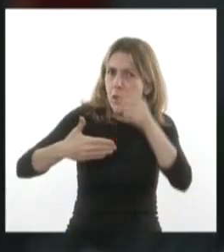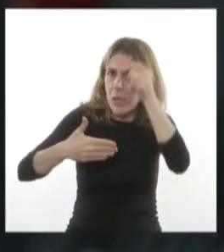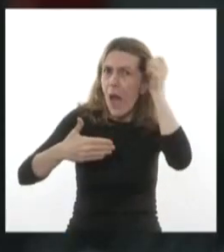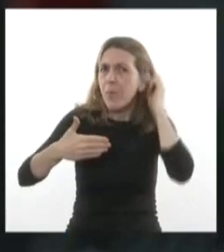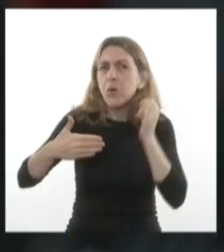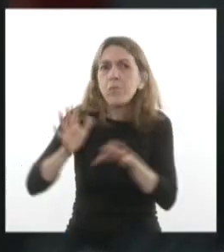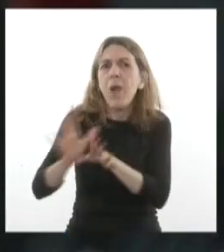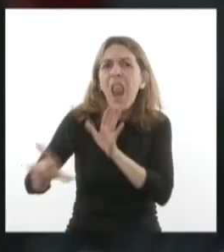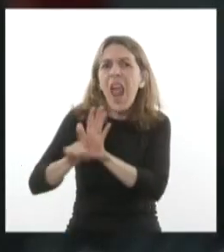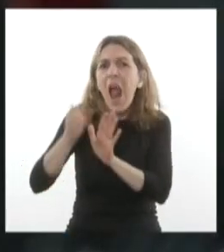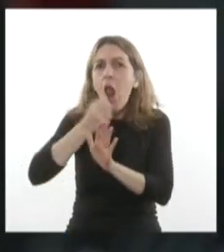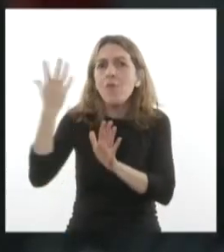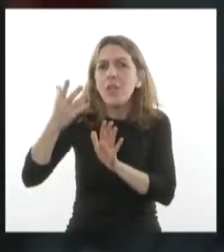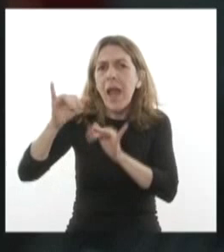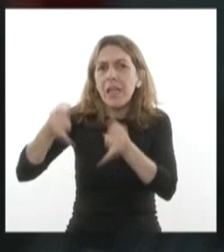legalizarlo,